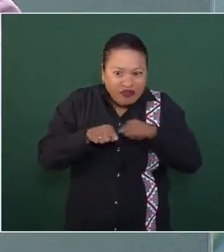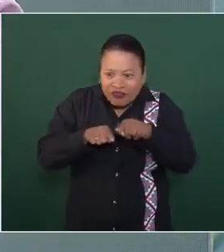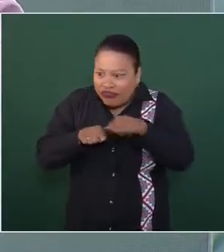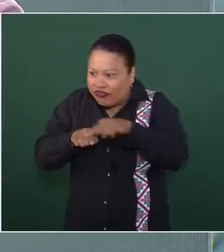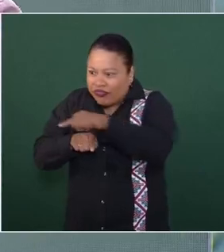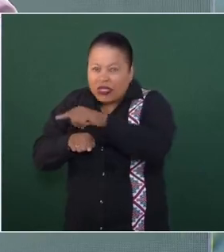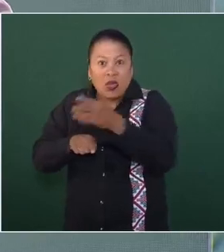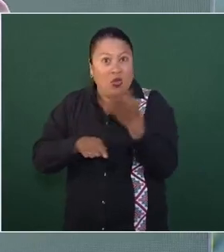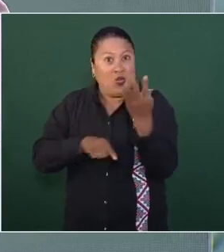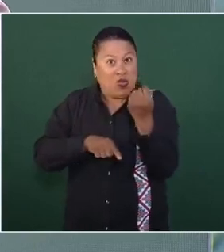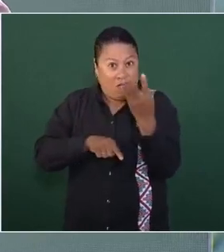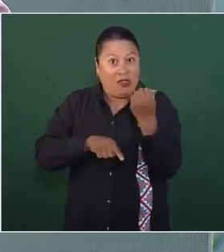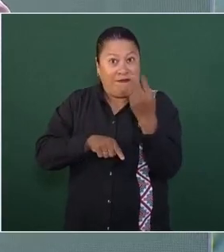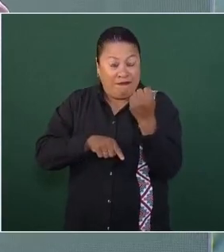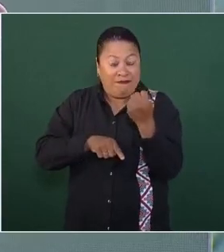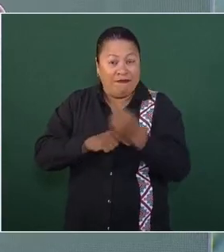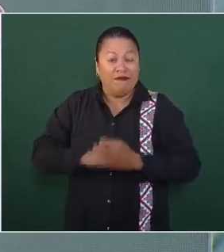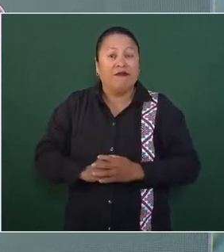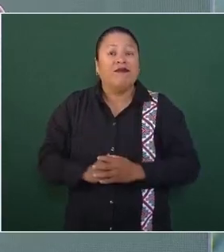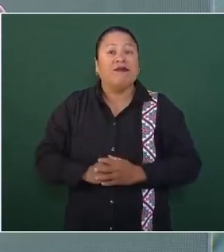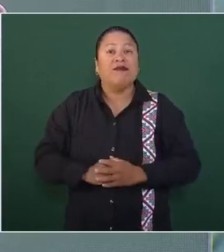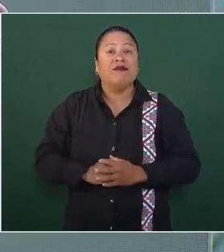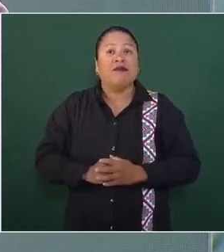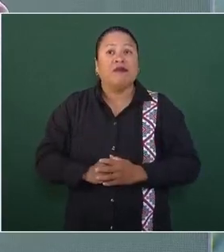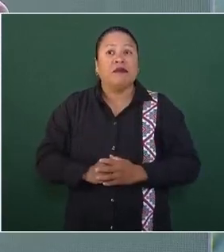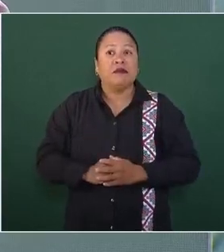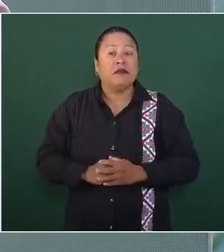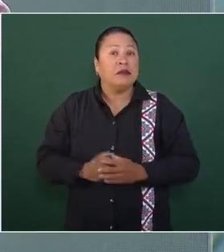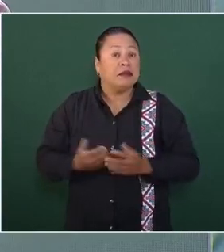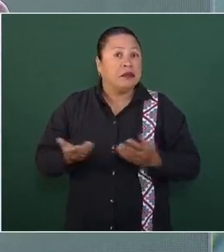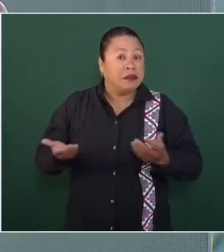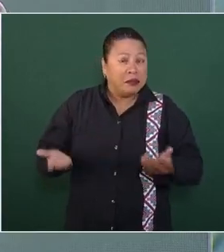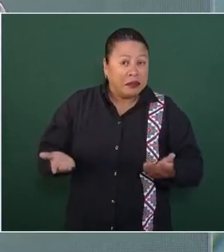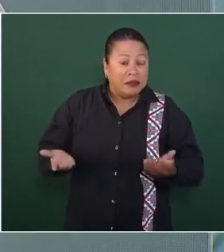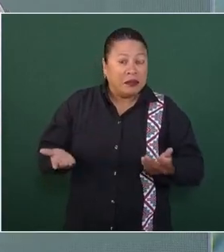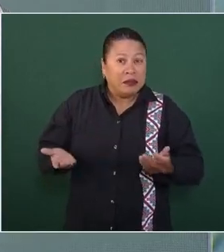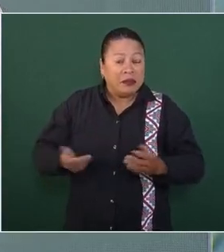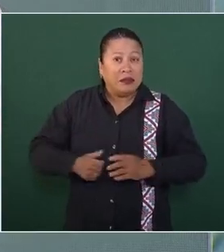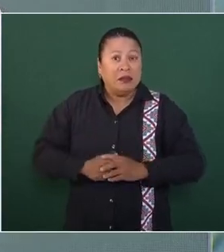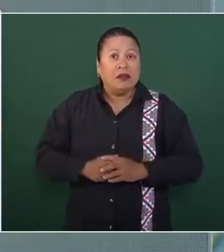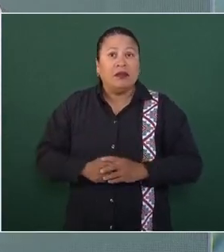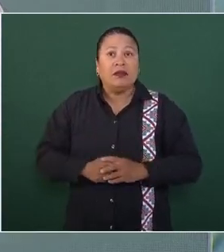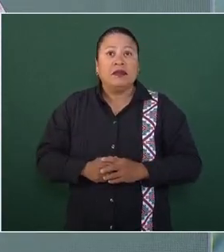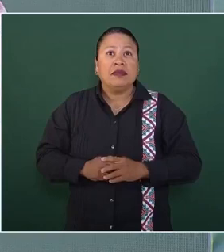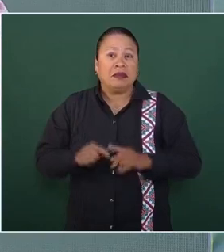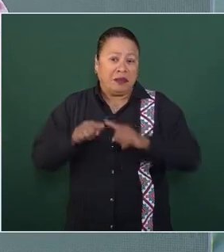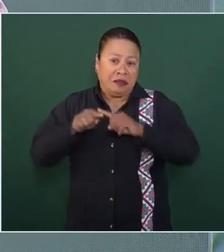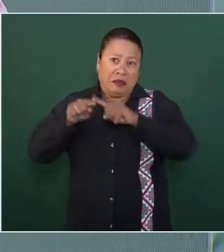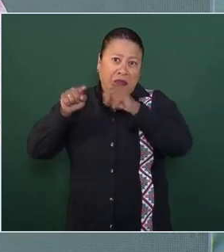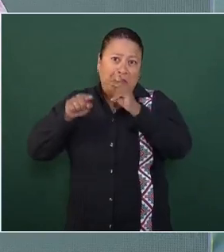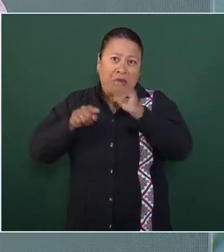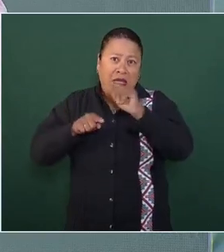americano nueve paso desde la Patagonia hasta